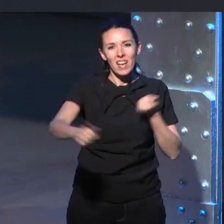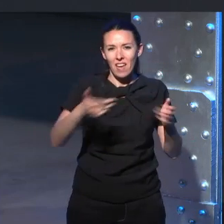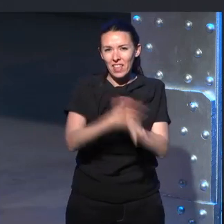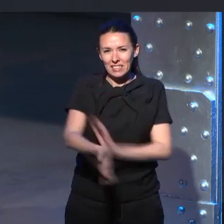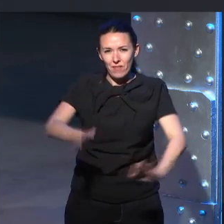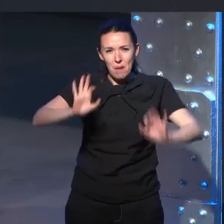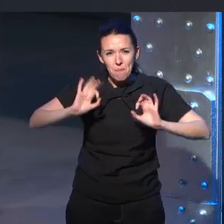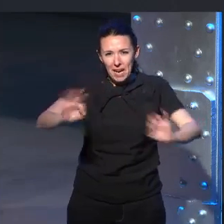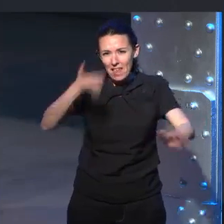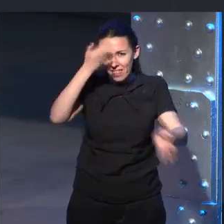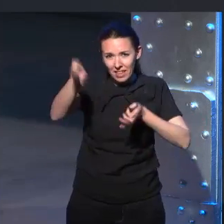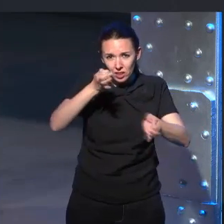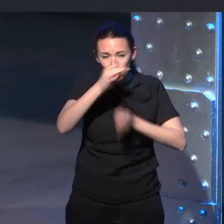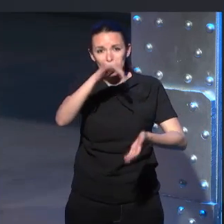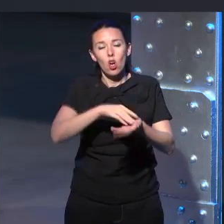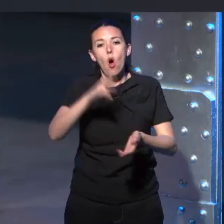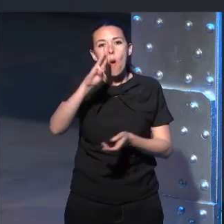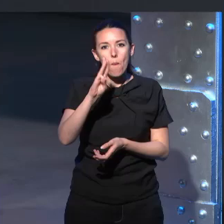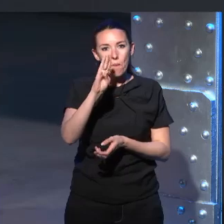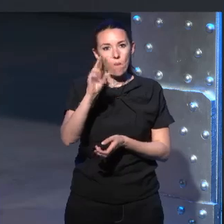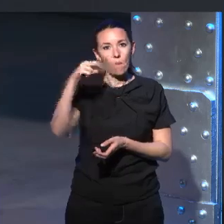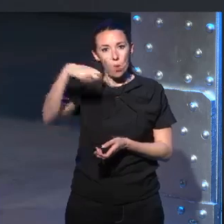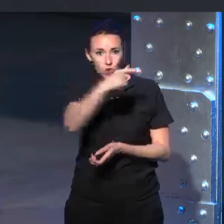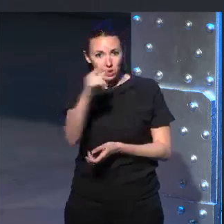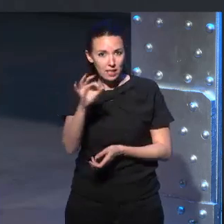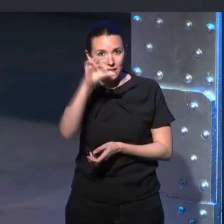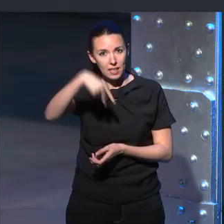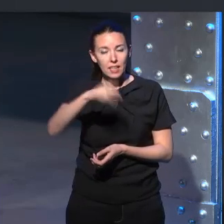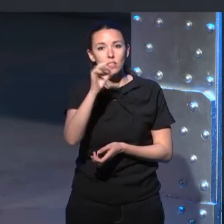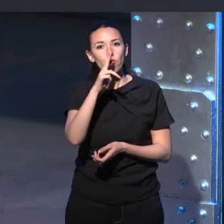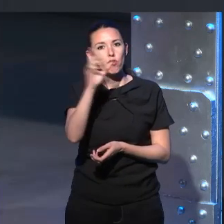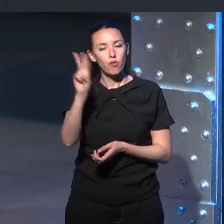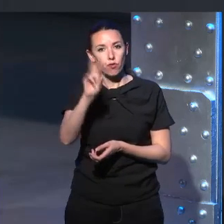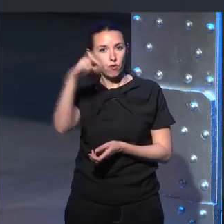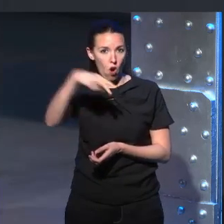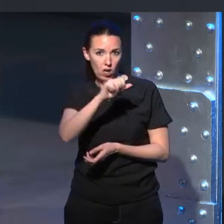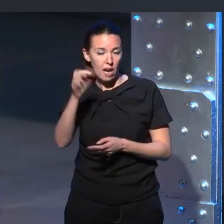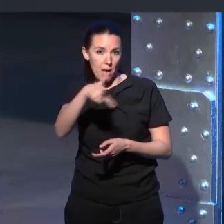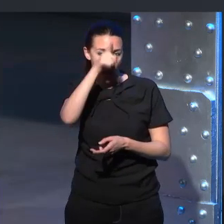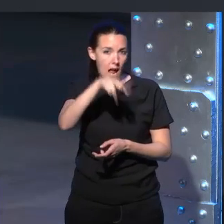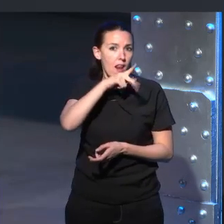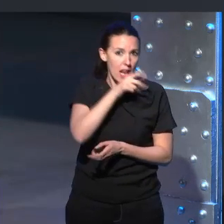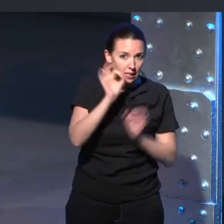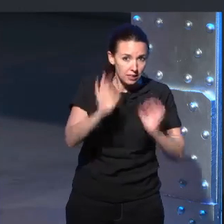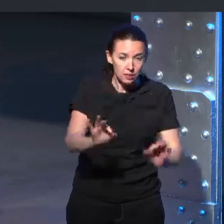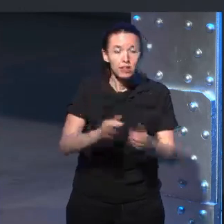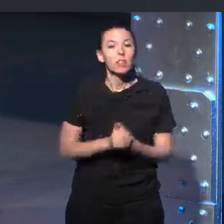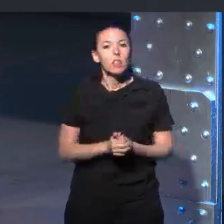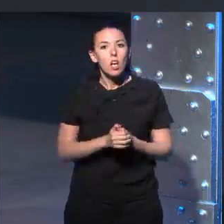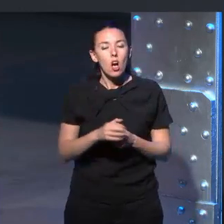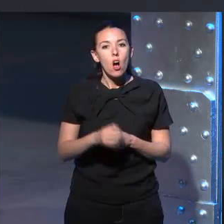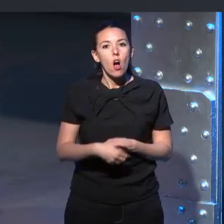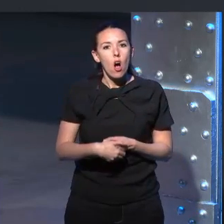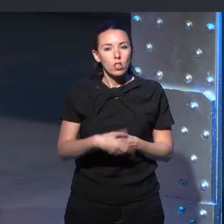precisión. Pushkin versus von Heckeren. Capablanca versus Hakenin.